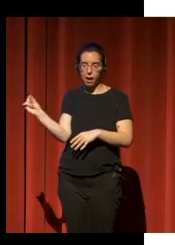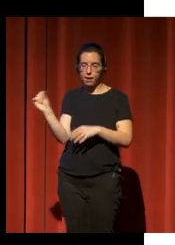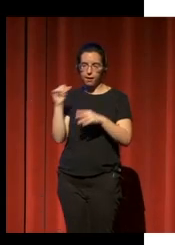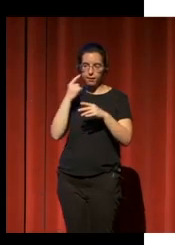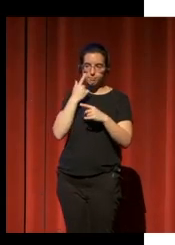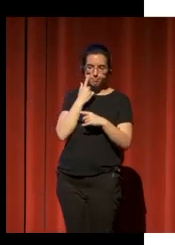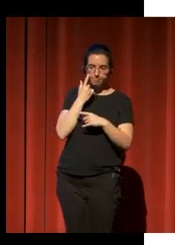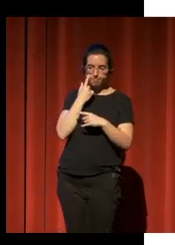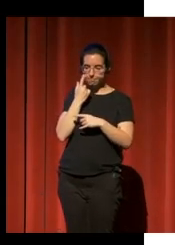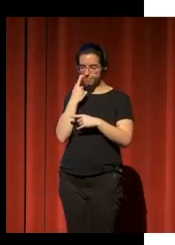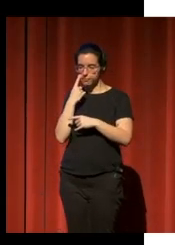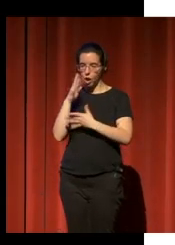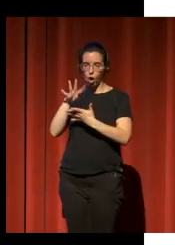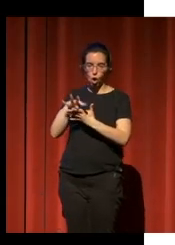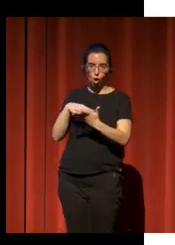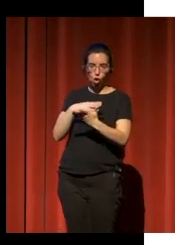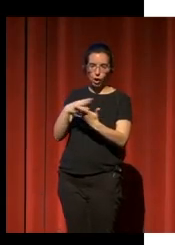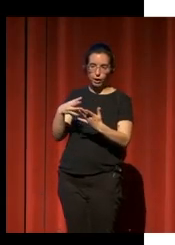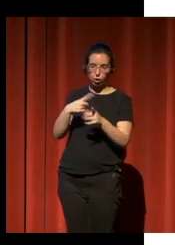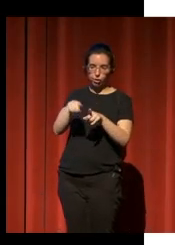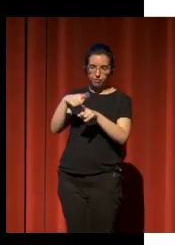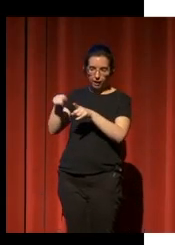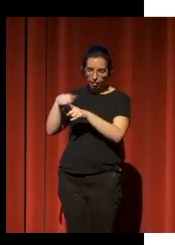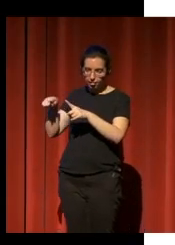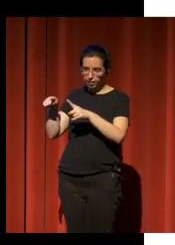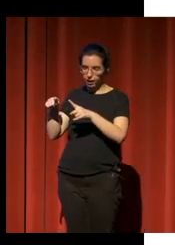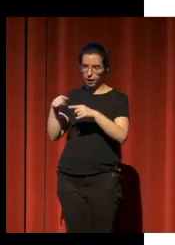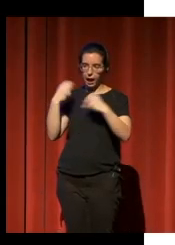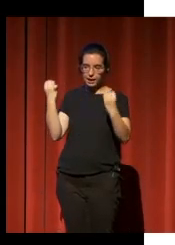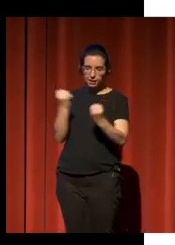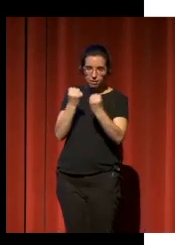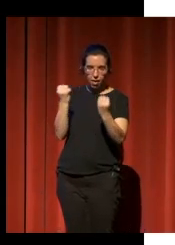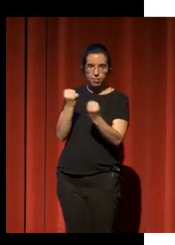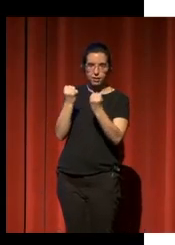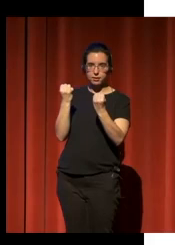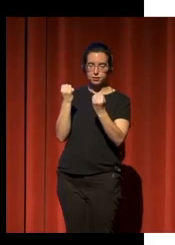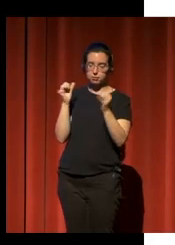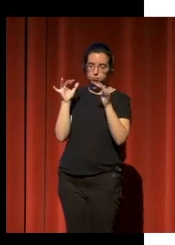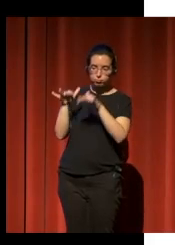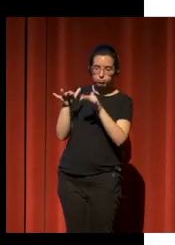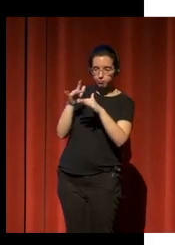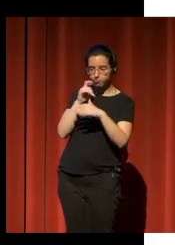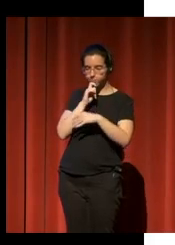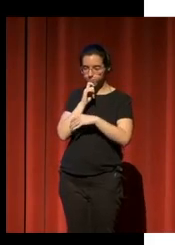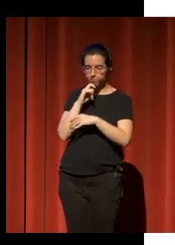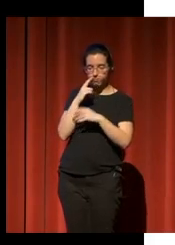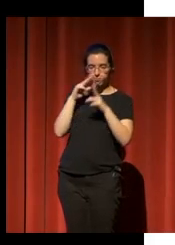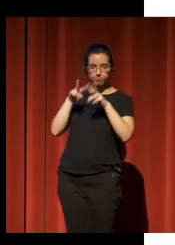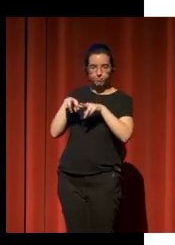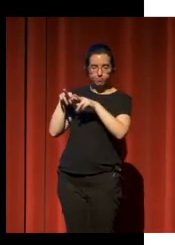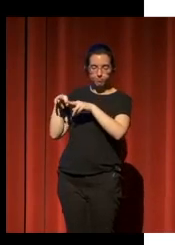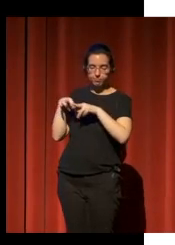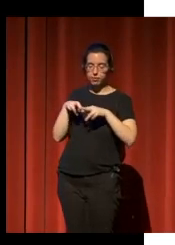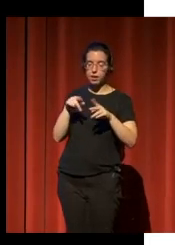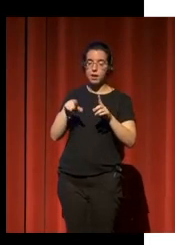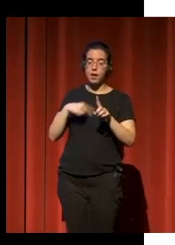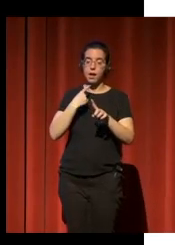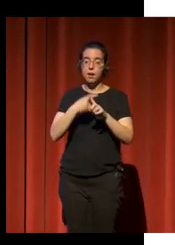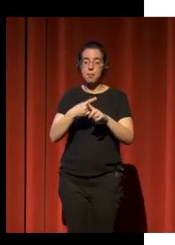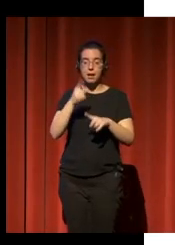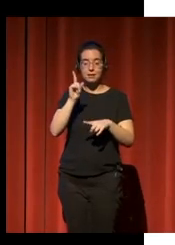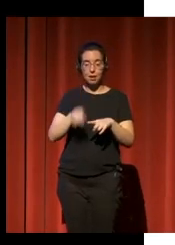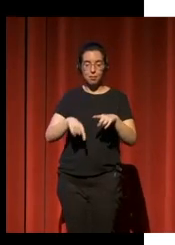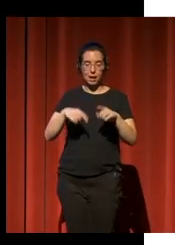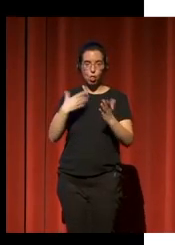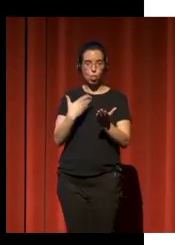diferentes tramos horarios mientras se realizaban actividades no se realizaban etcétera por último también se realizado un importante análisis